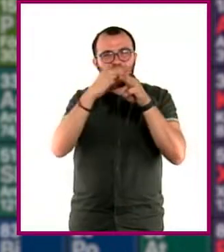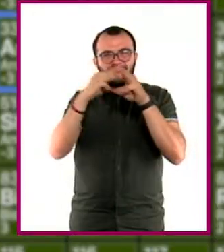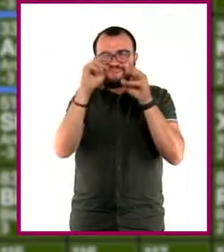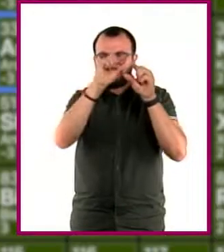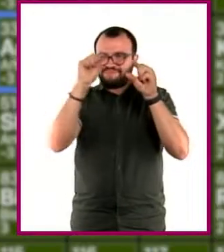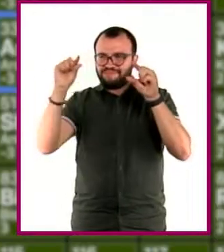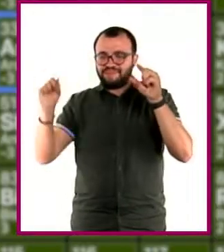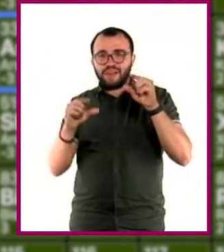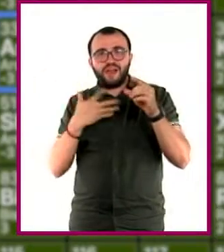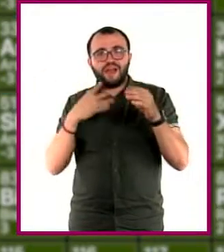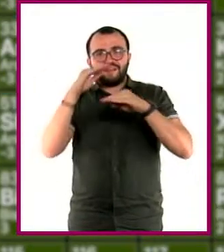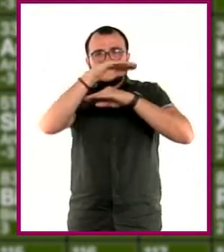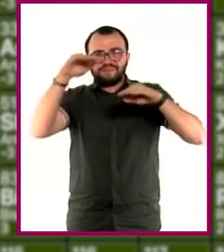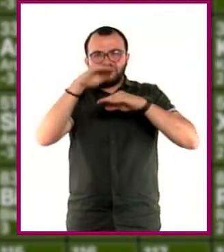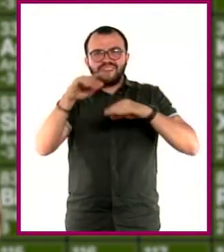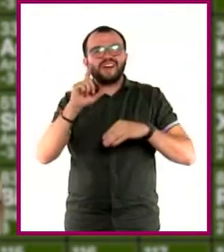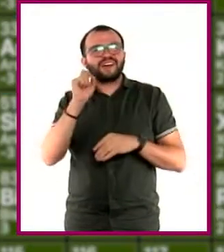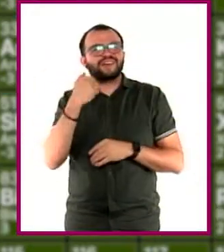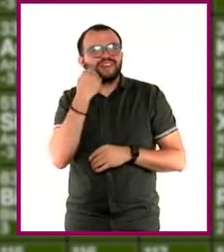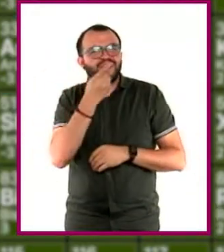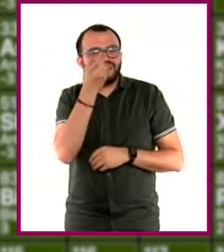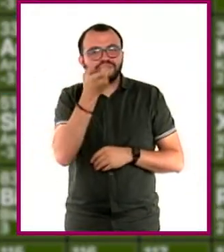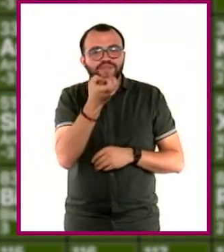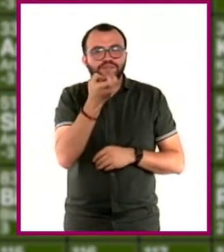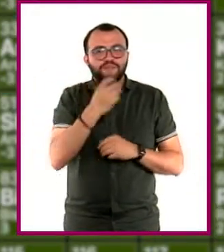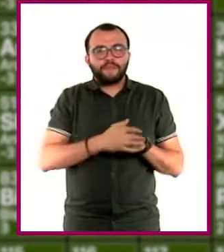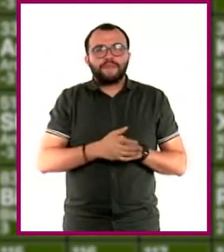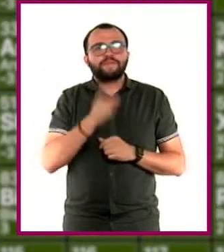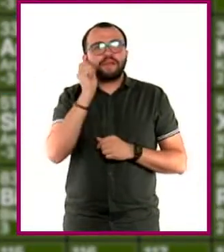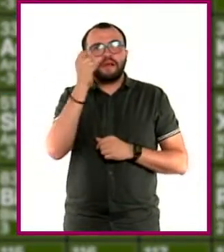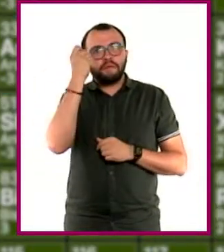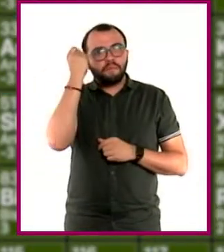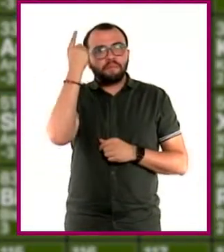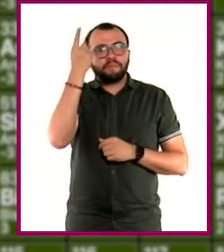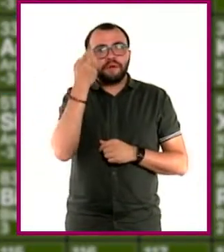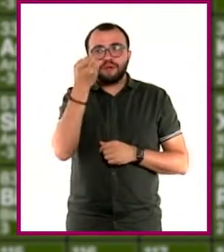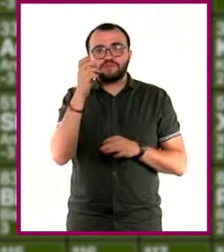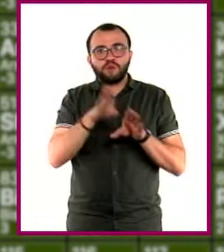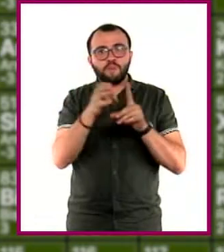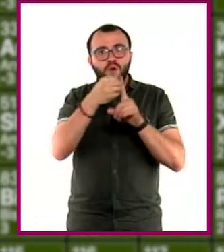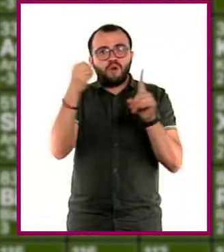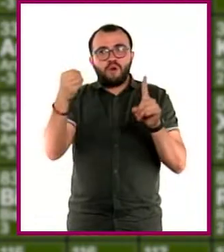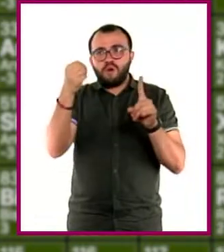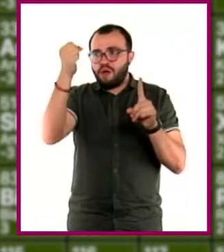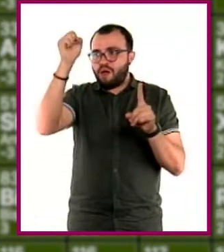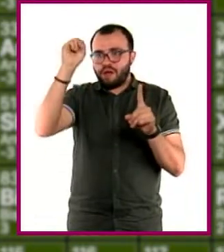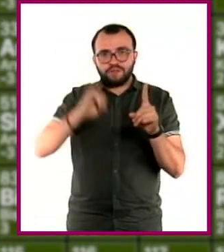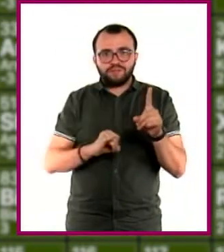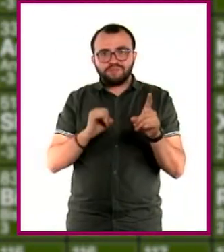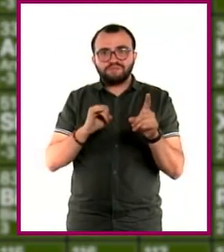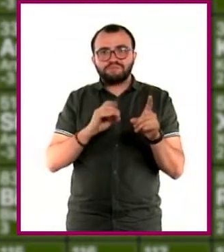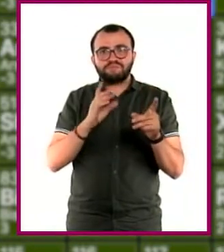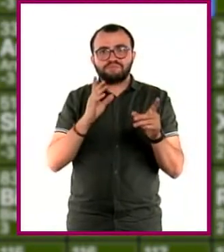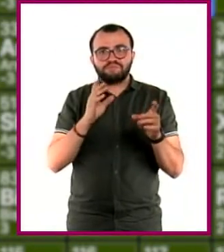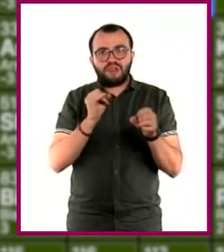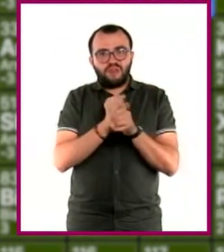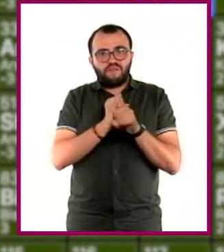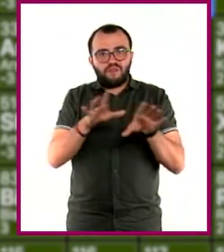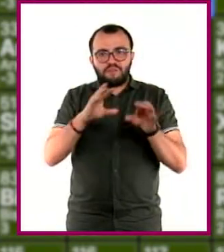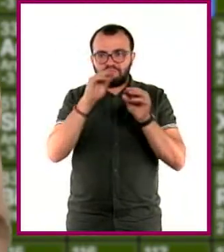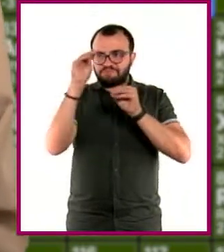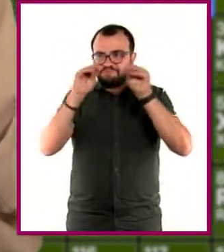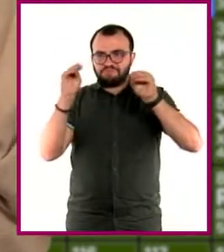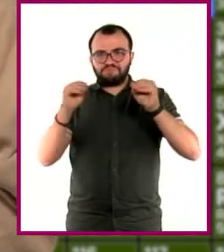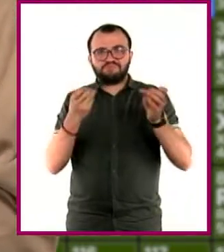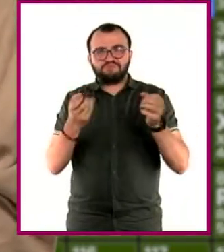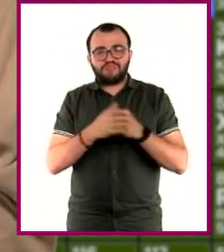decir? Claro, ¿a quién se le habrá ocurrido organizarlos así y ponerle toda esa información? De hecho,